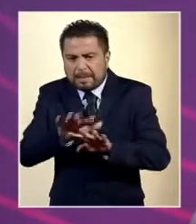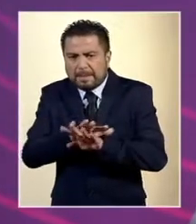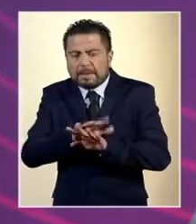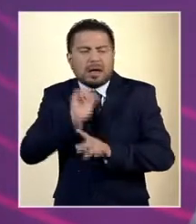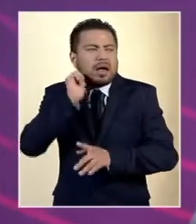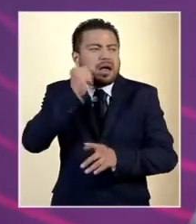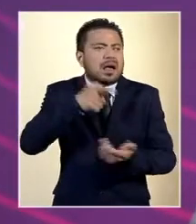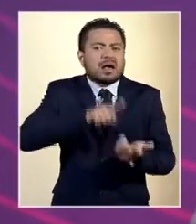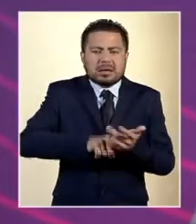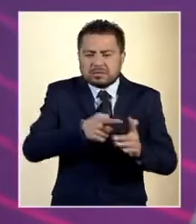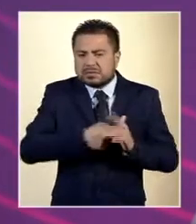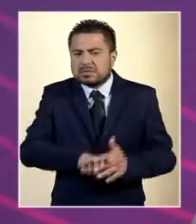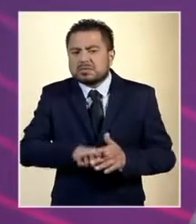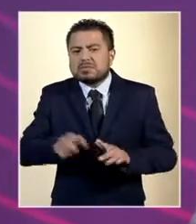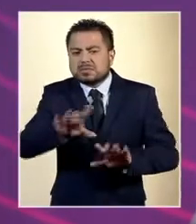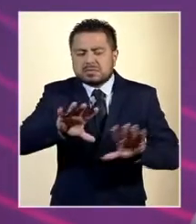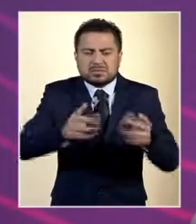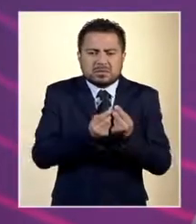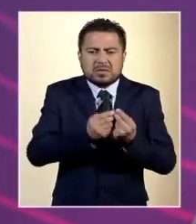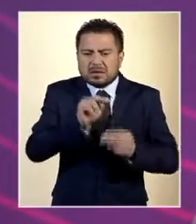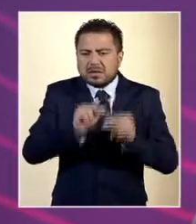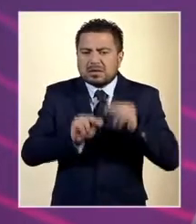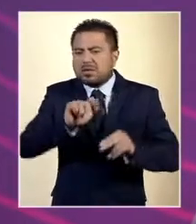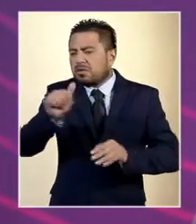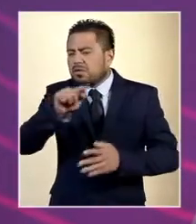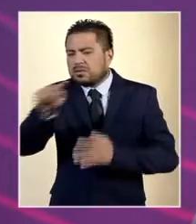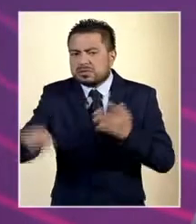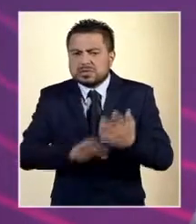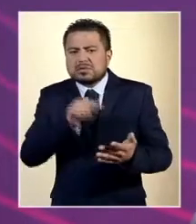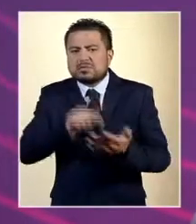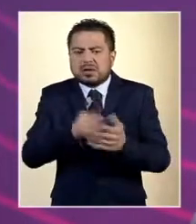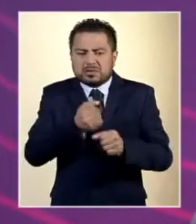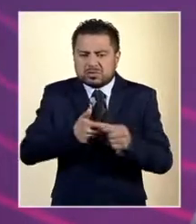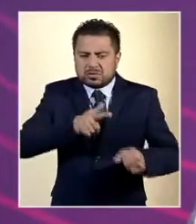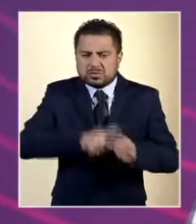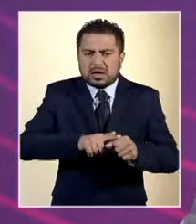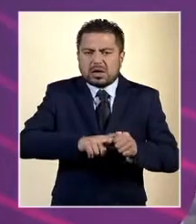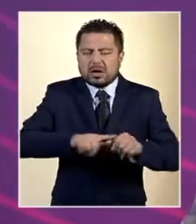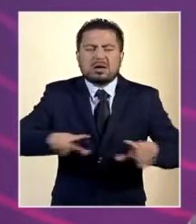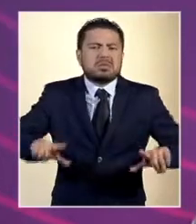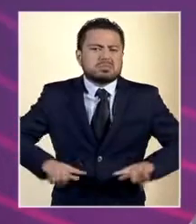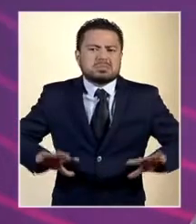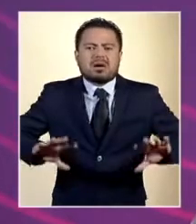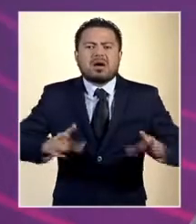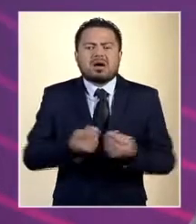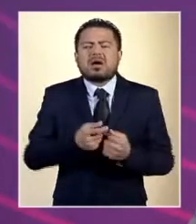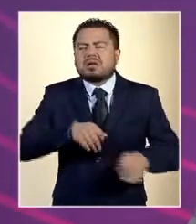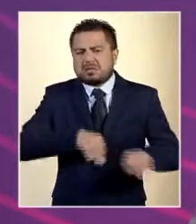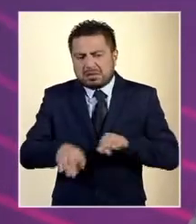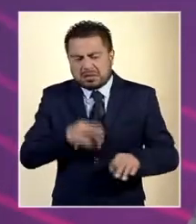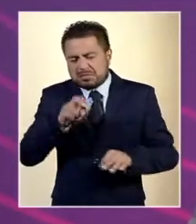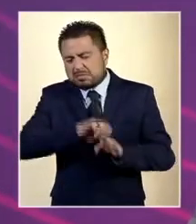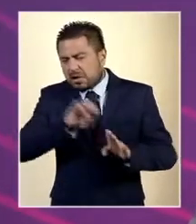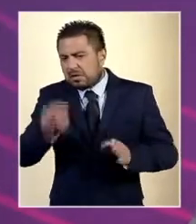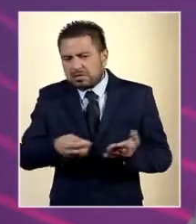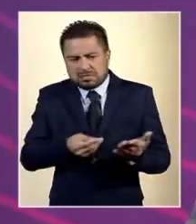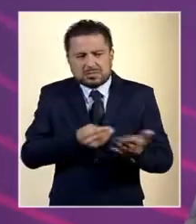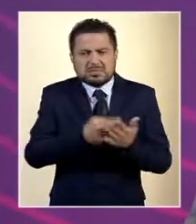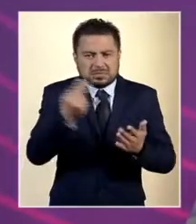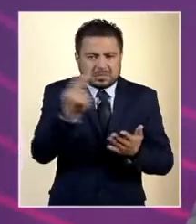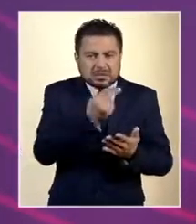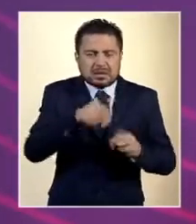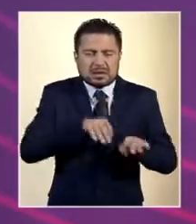es algo que tenemos que empezar a operar también a nivel de los otros espacios sociales y públicos, es decir, trabajo, por ejemplo,